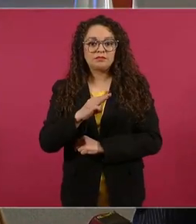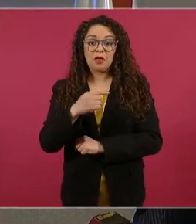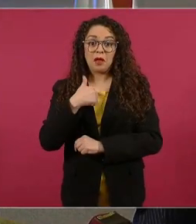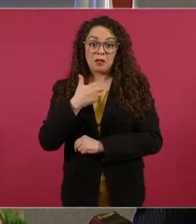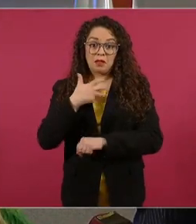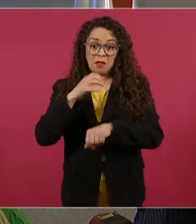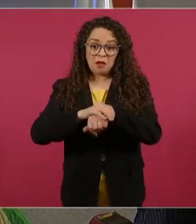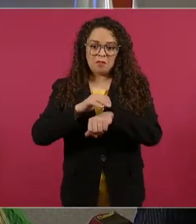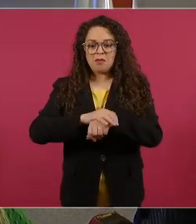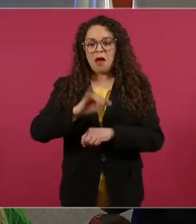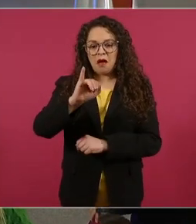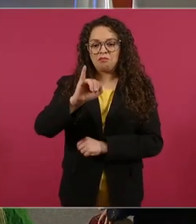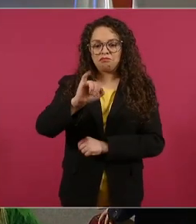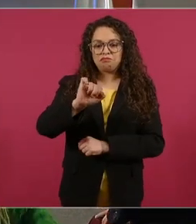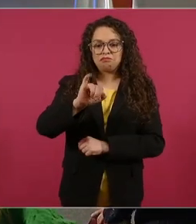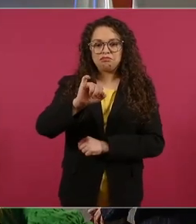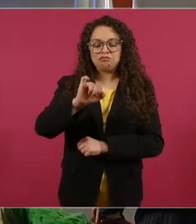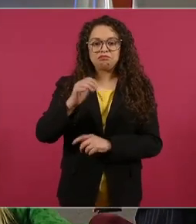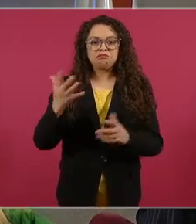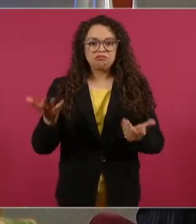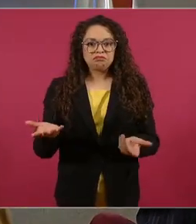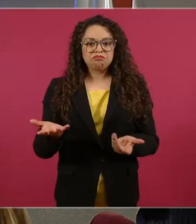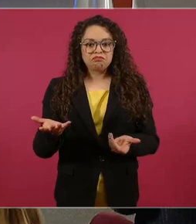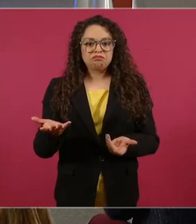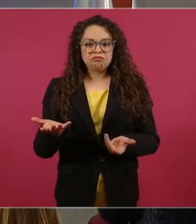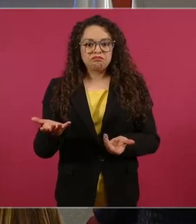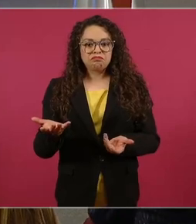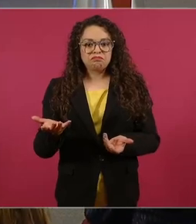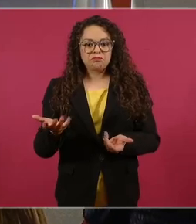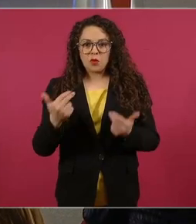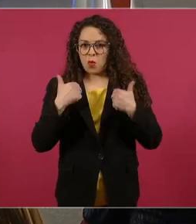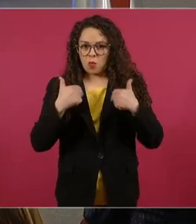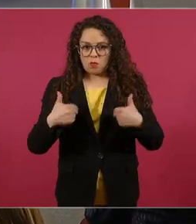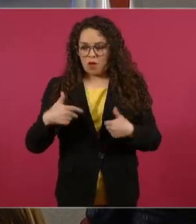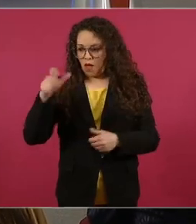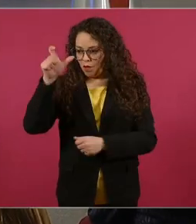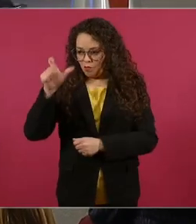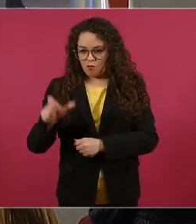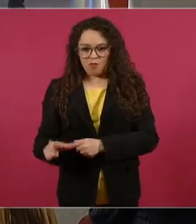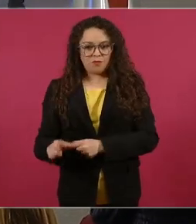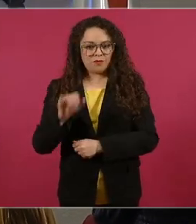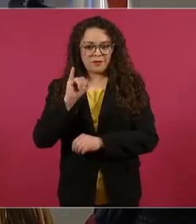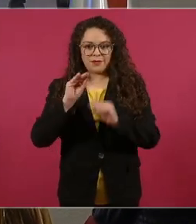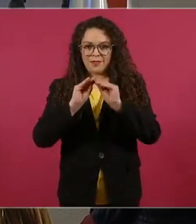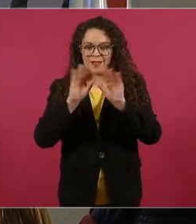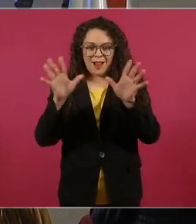Y de carne y hueso y un pedazo de pescuezo.